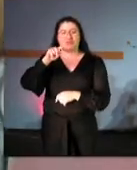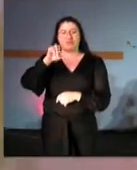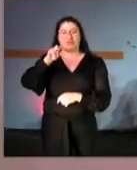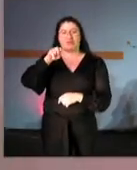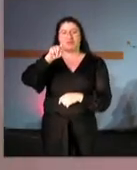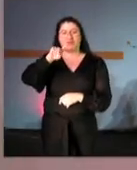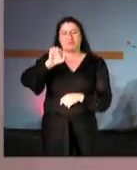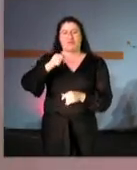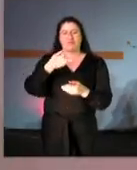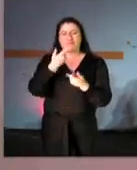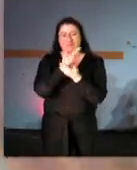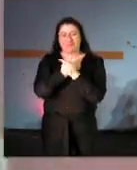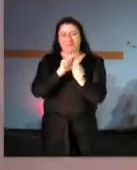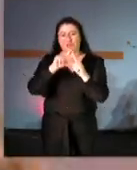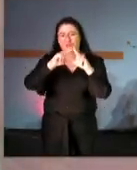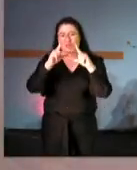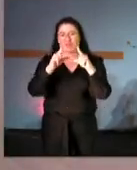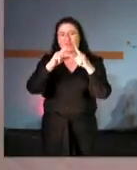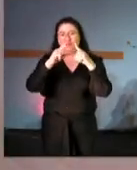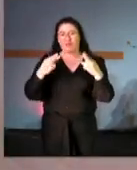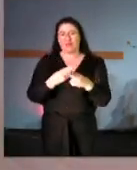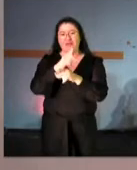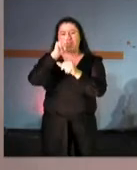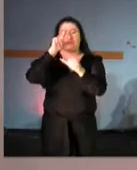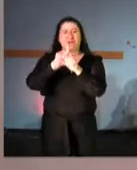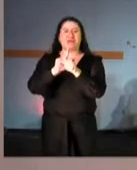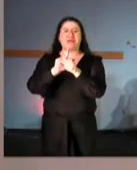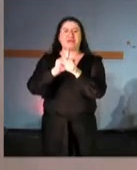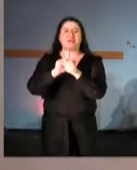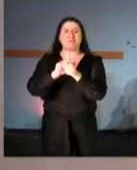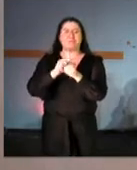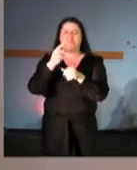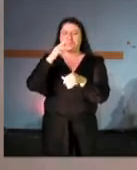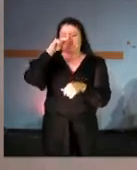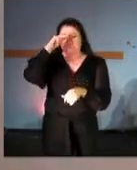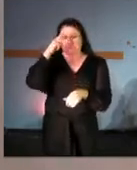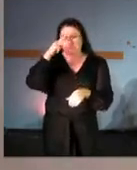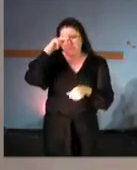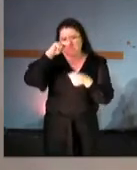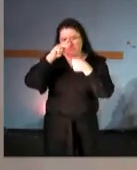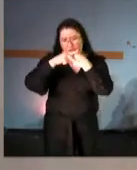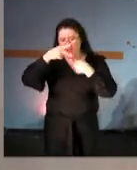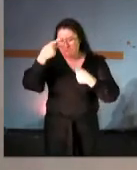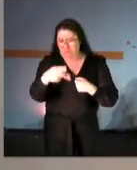libre o morir! Y se tira un discurso no más largo de un minuto.